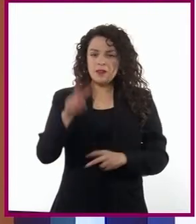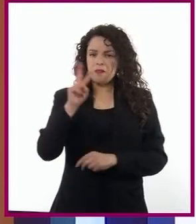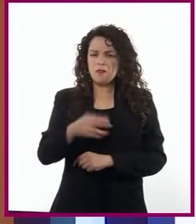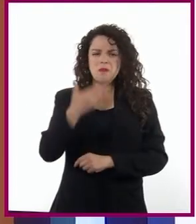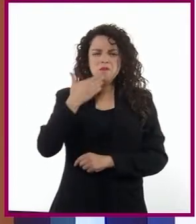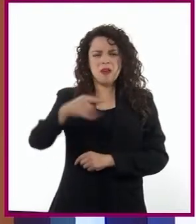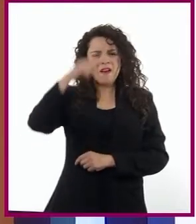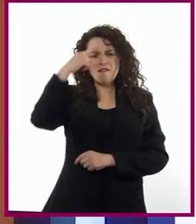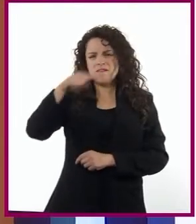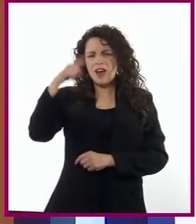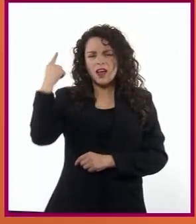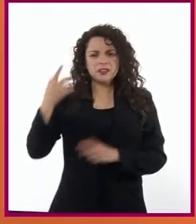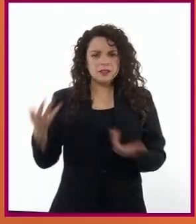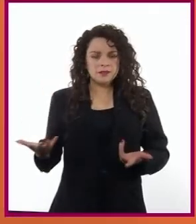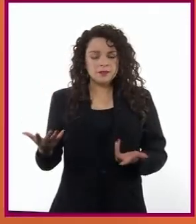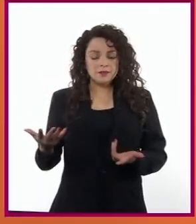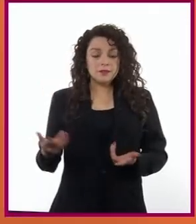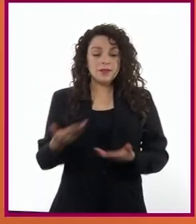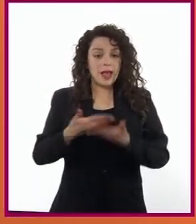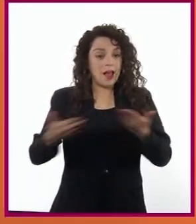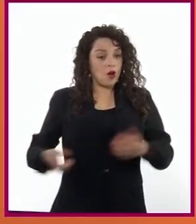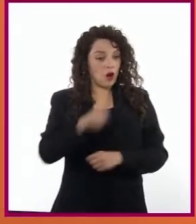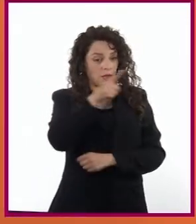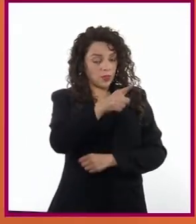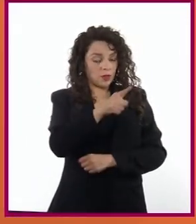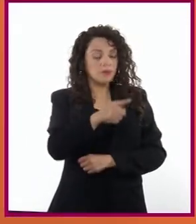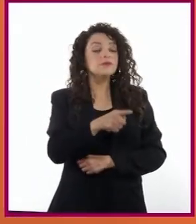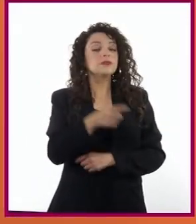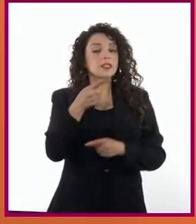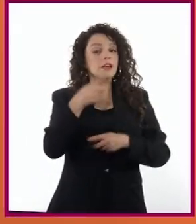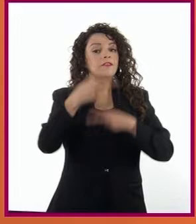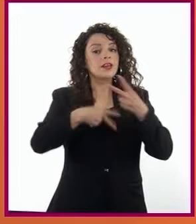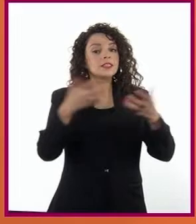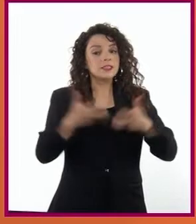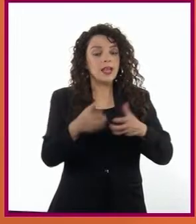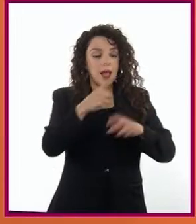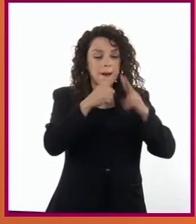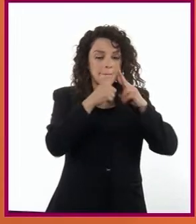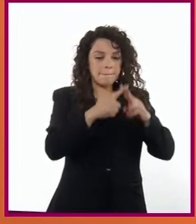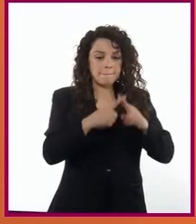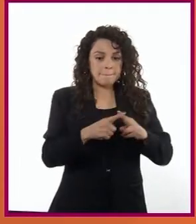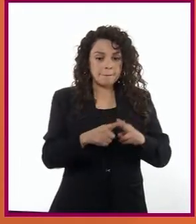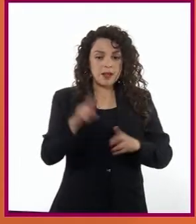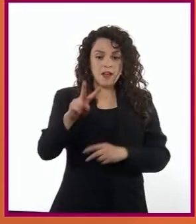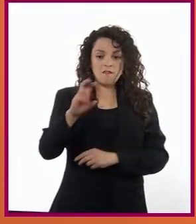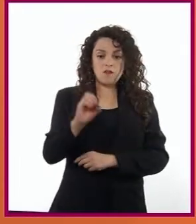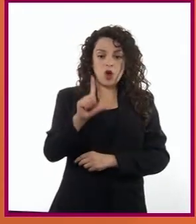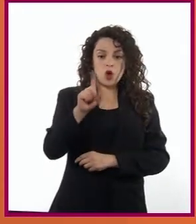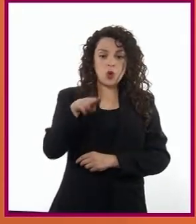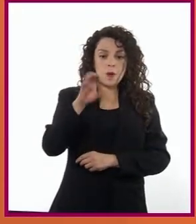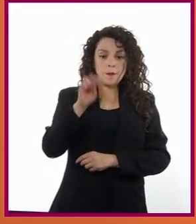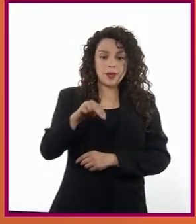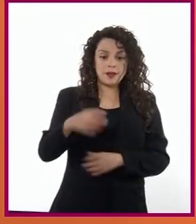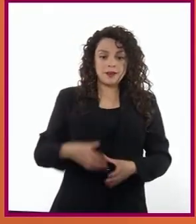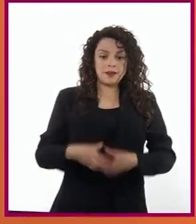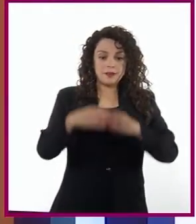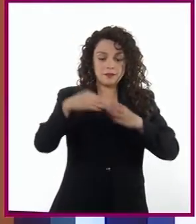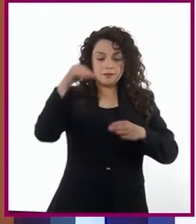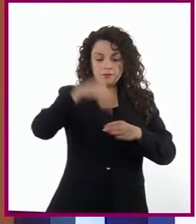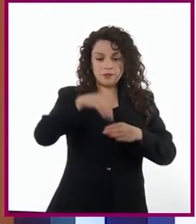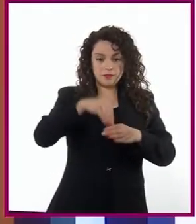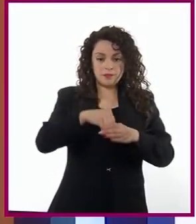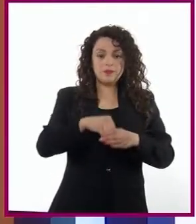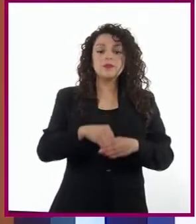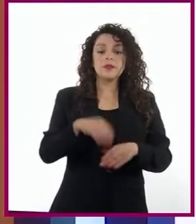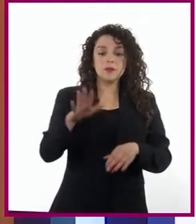accesible. Leslie, ahora te corresponde a ti calcular el valor del volumen del contenedor, cuyo largo